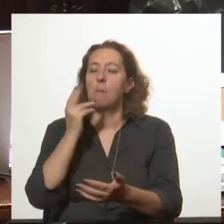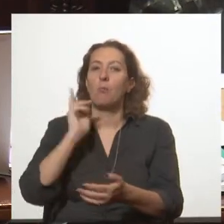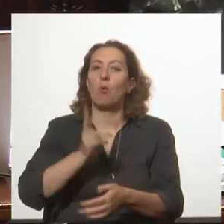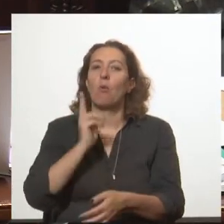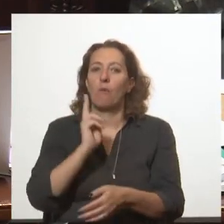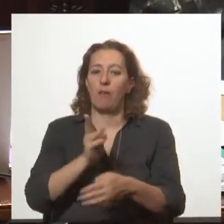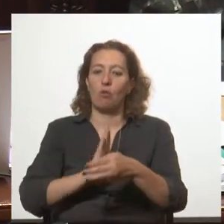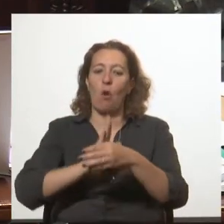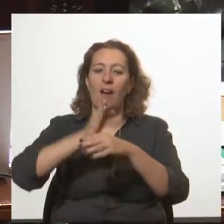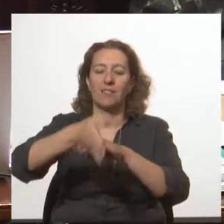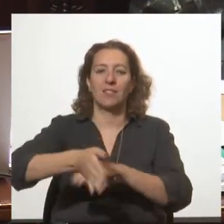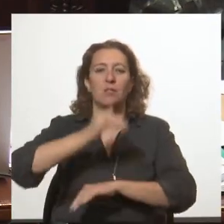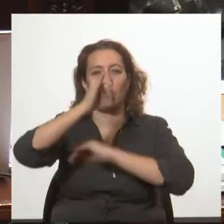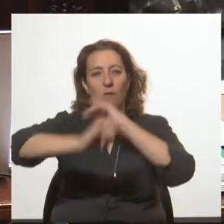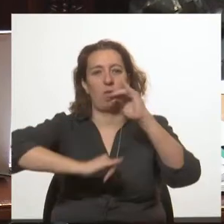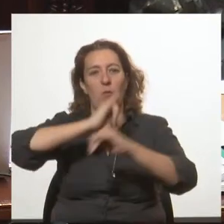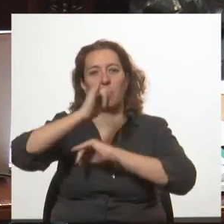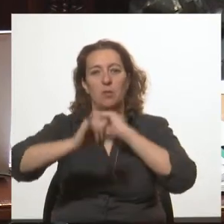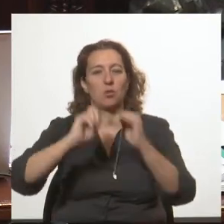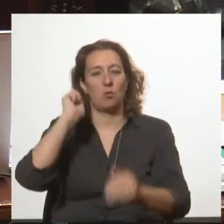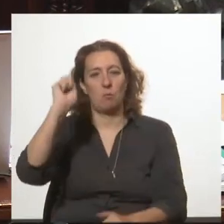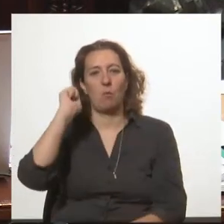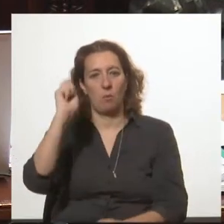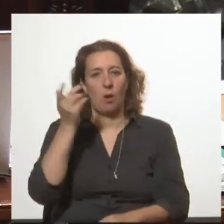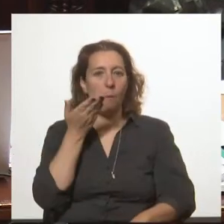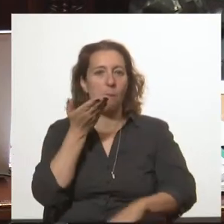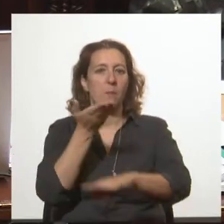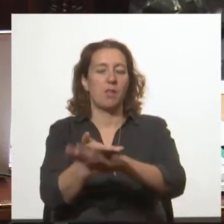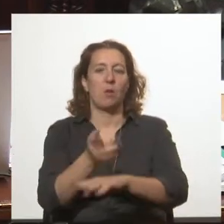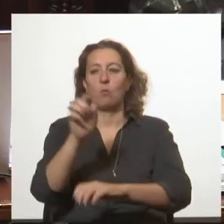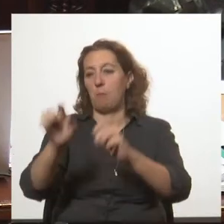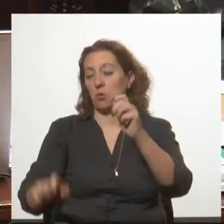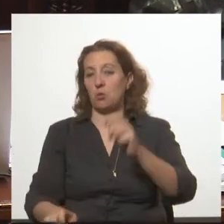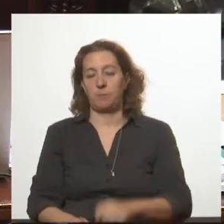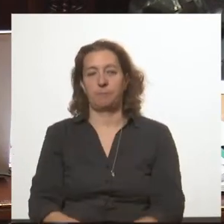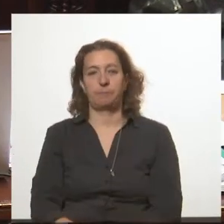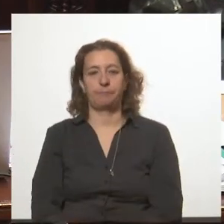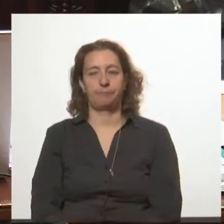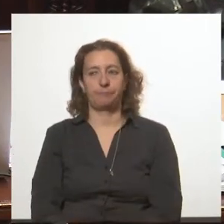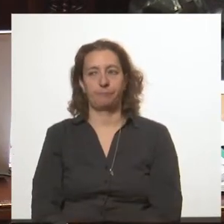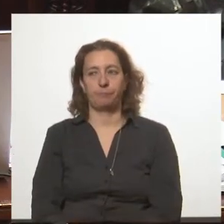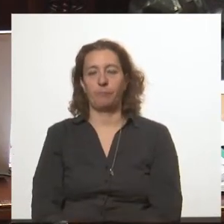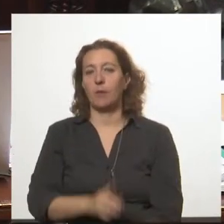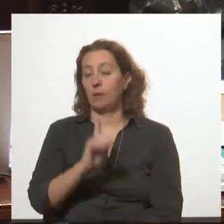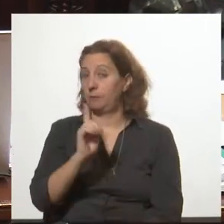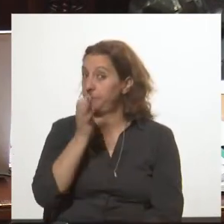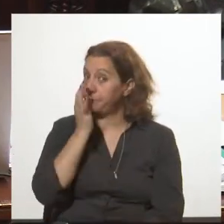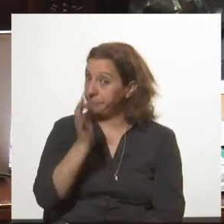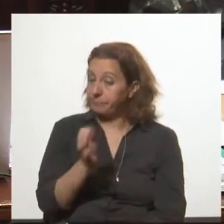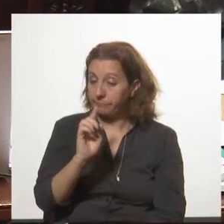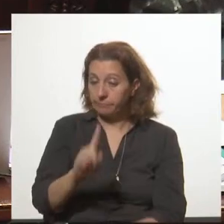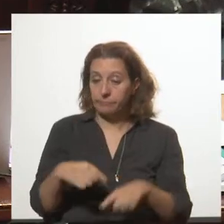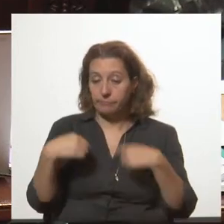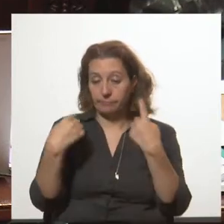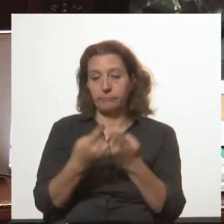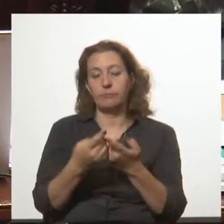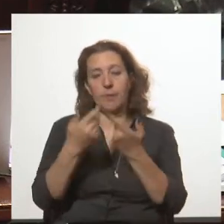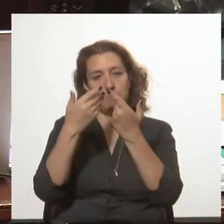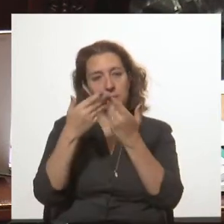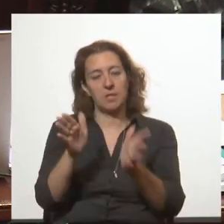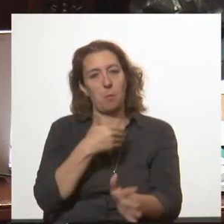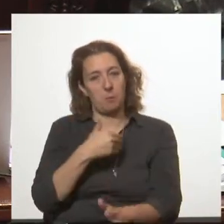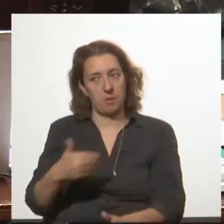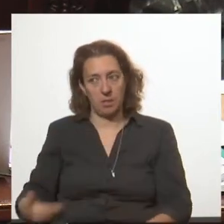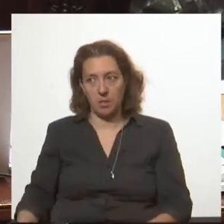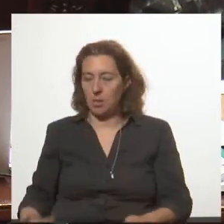ciudadano y entonces éste tenemos que decir que cuando nosotros llegamos efectivamente a la presidencia